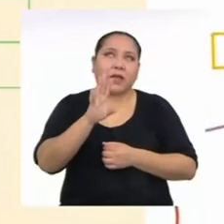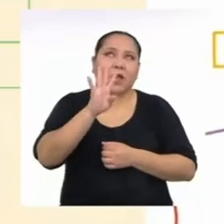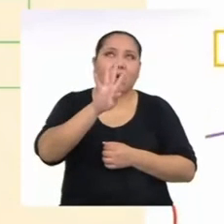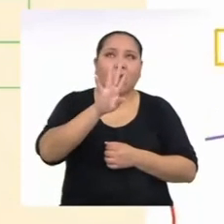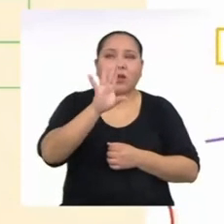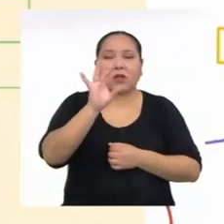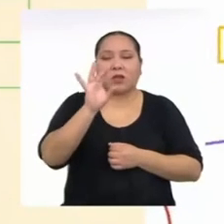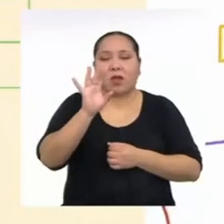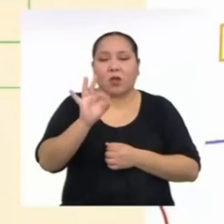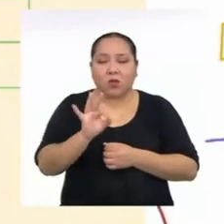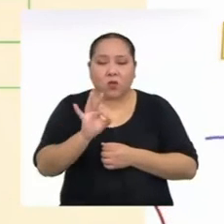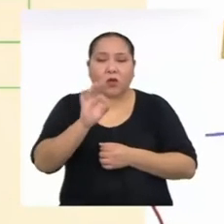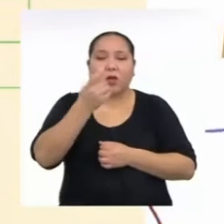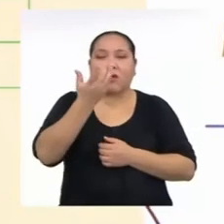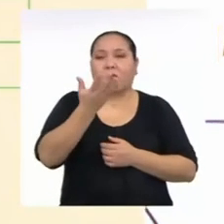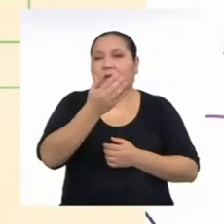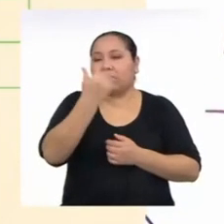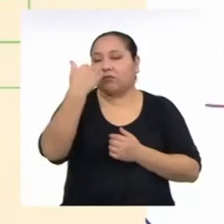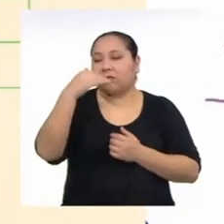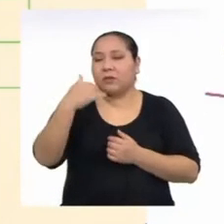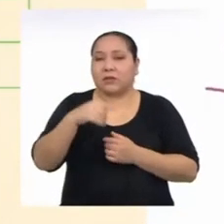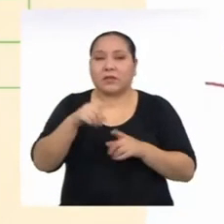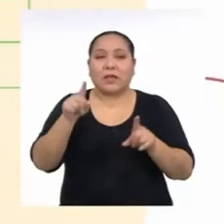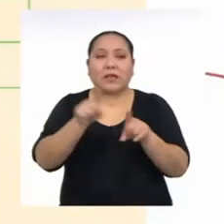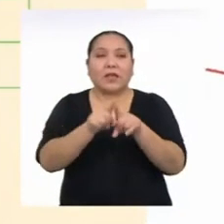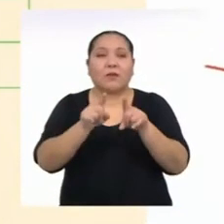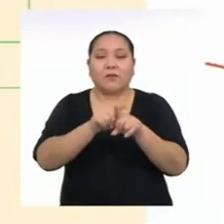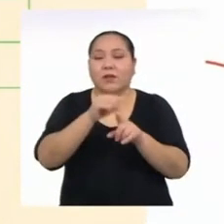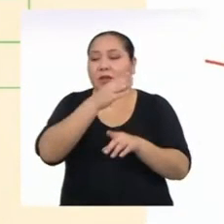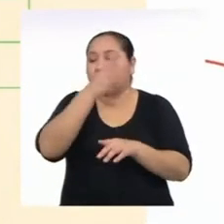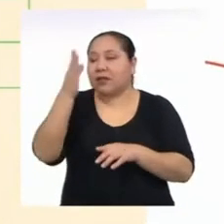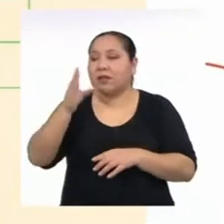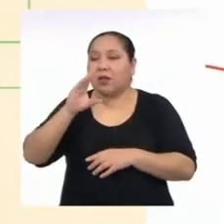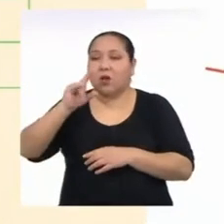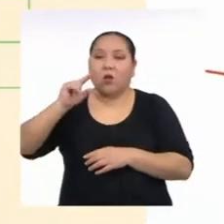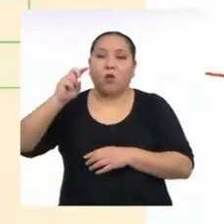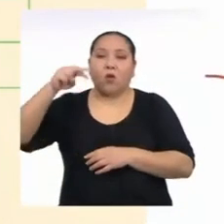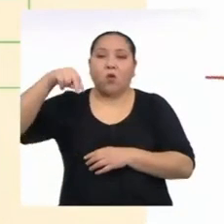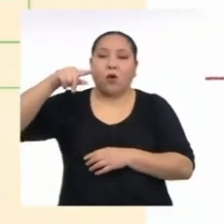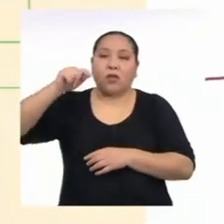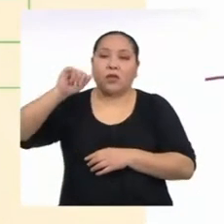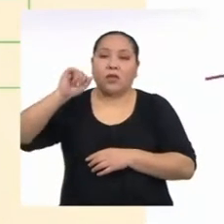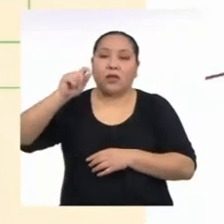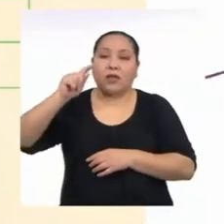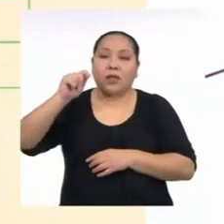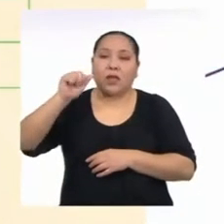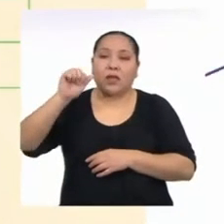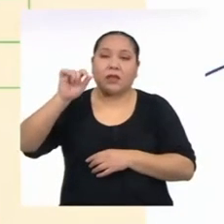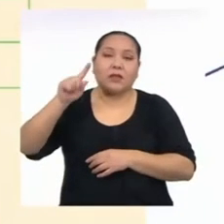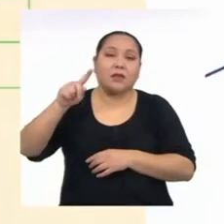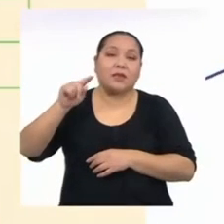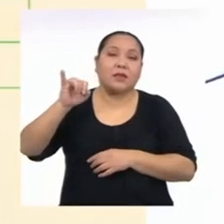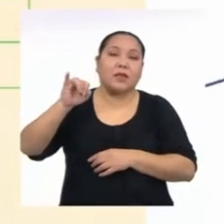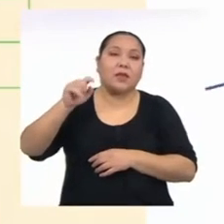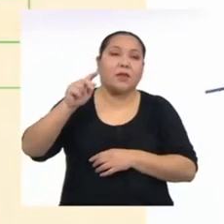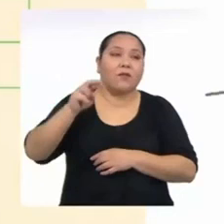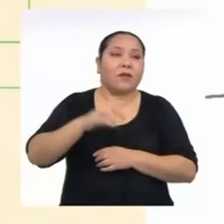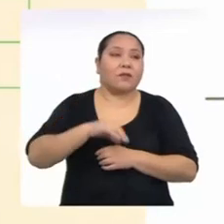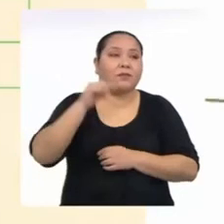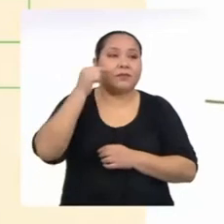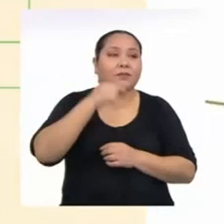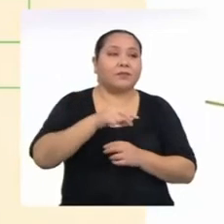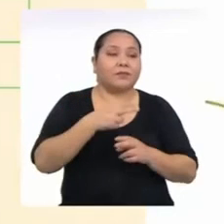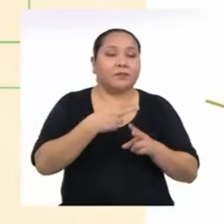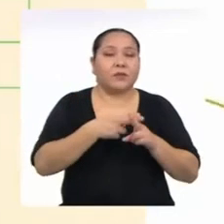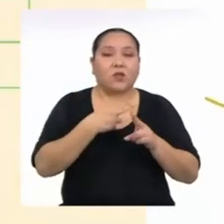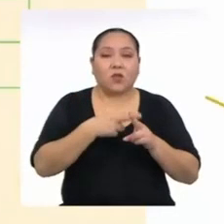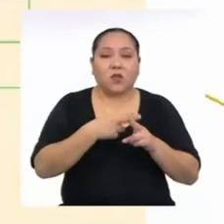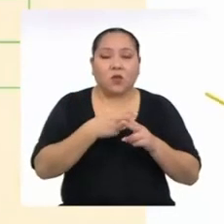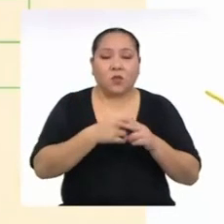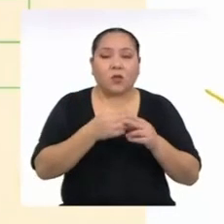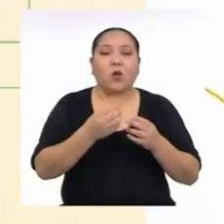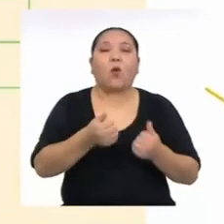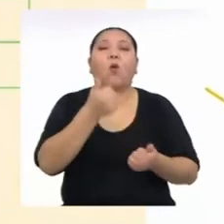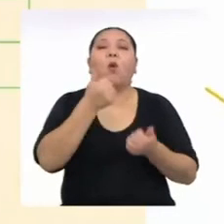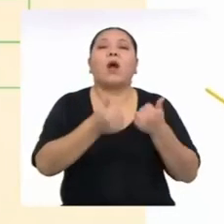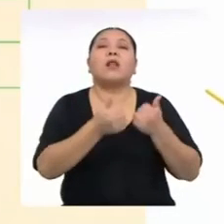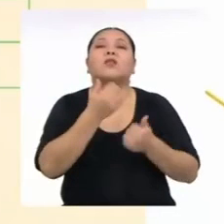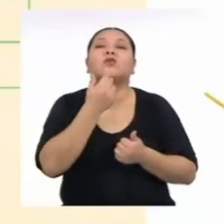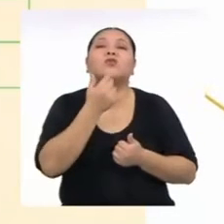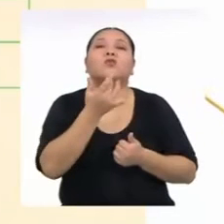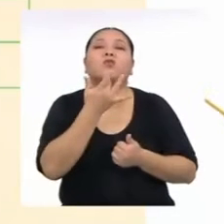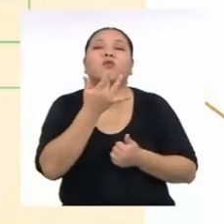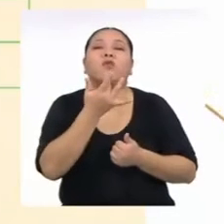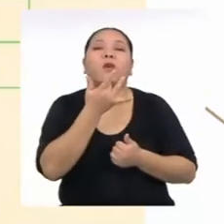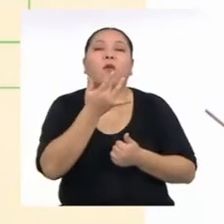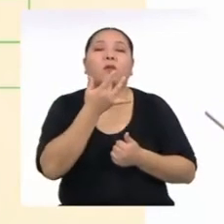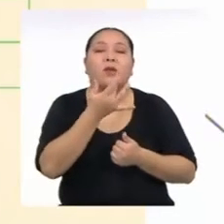Por lo tanto es una variable cuantitativa. Los equipos de fútbol preferidos están dados por los nombres de cada equipo, por lo